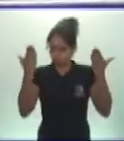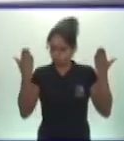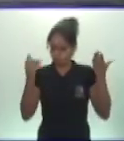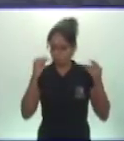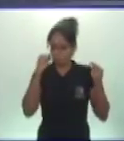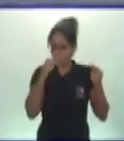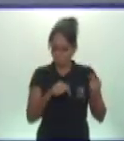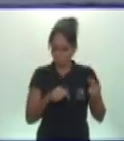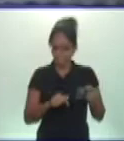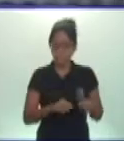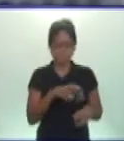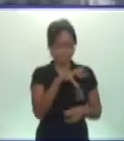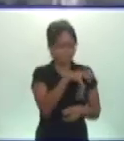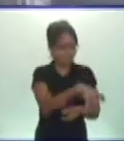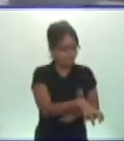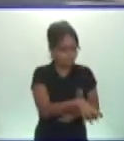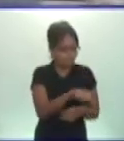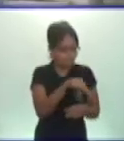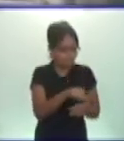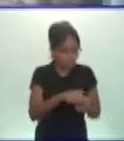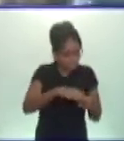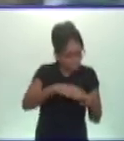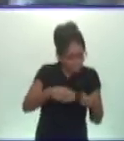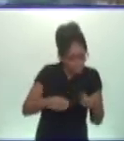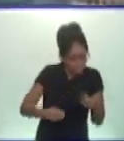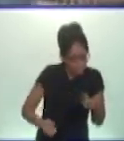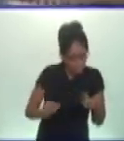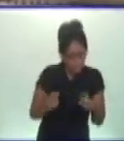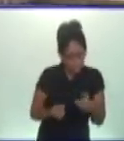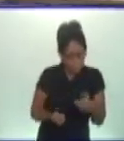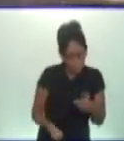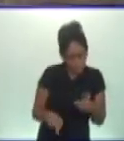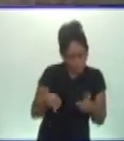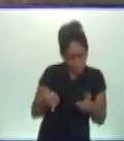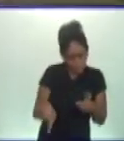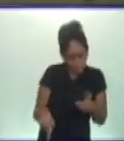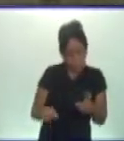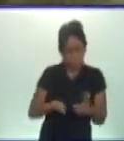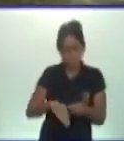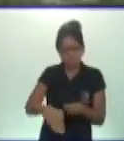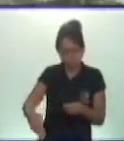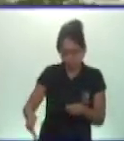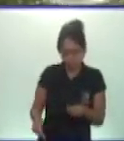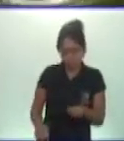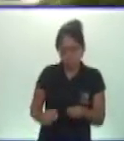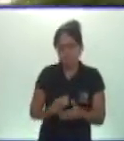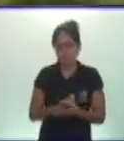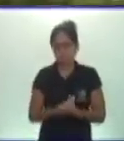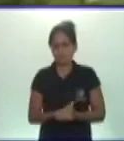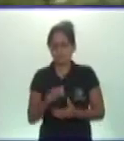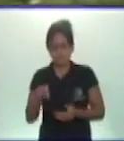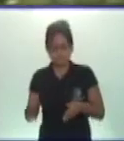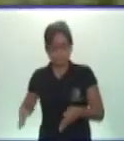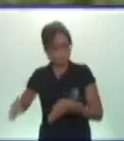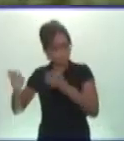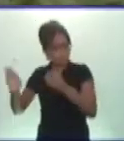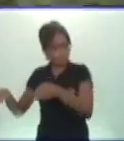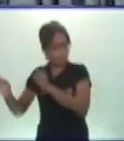al litoral de la bahía, en la cual se erigen los principales núcleos residenciales y edificios